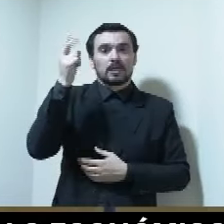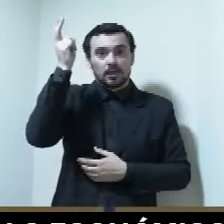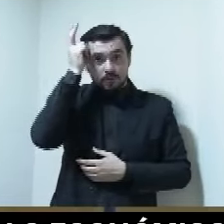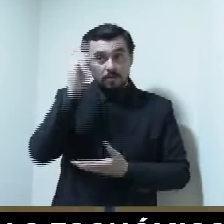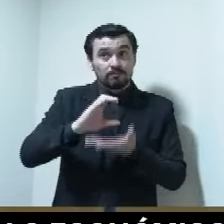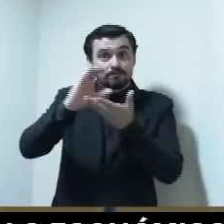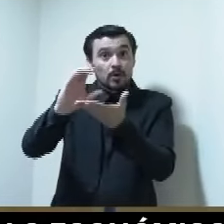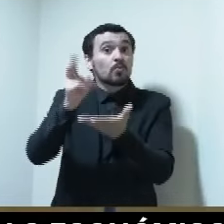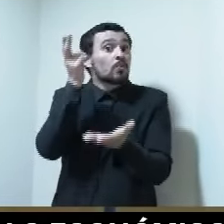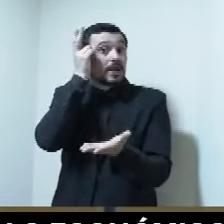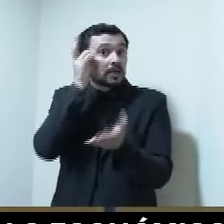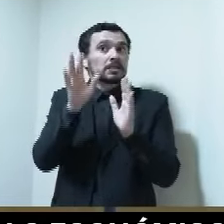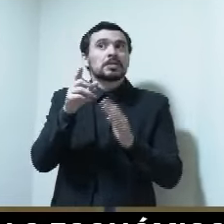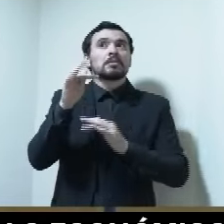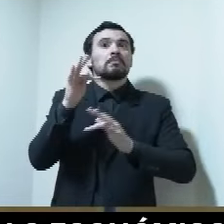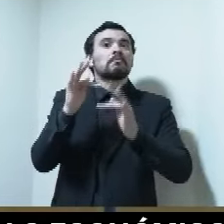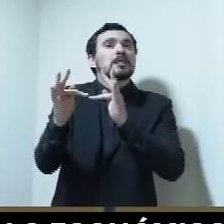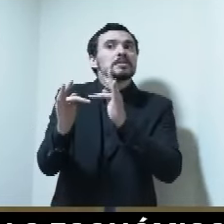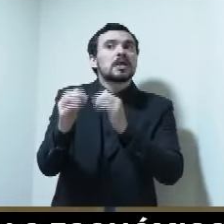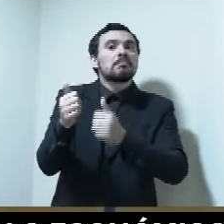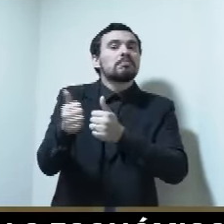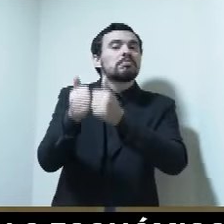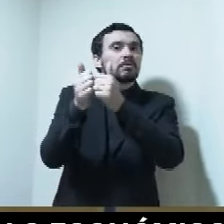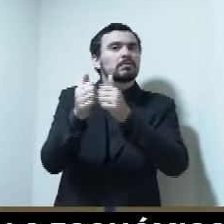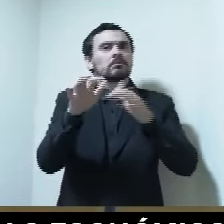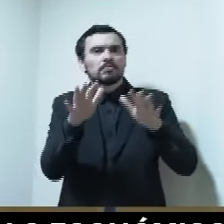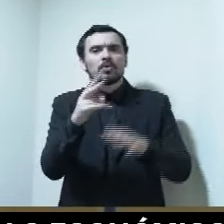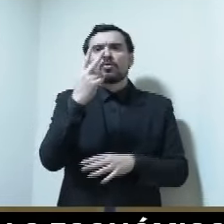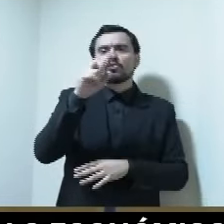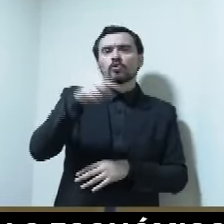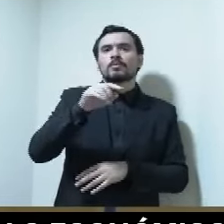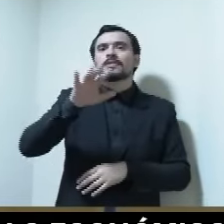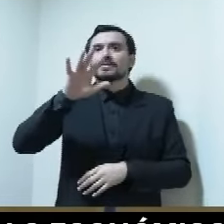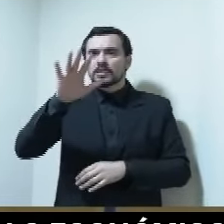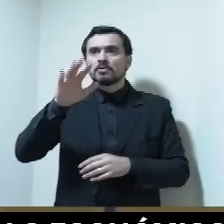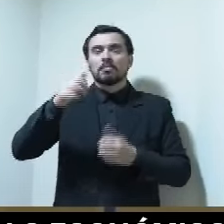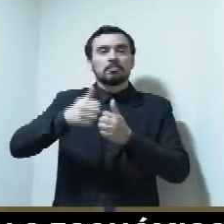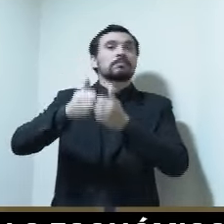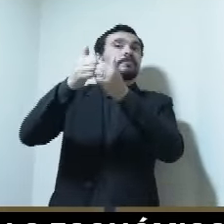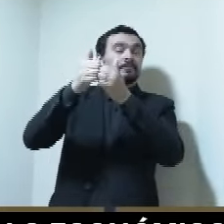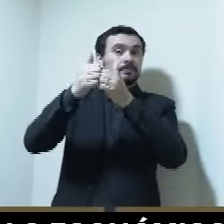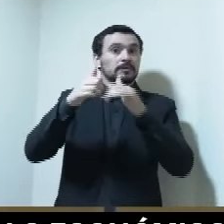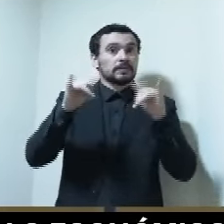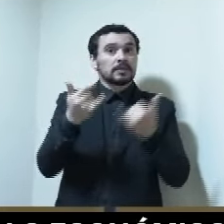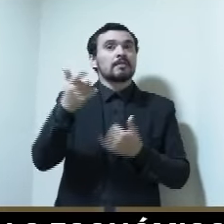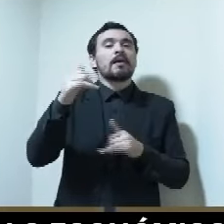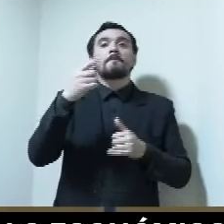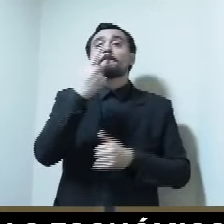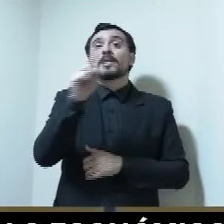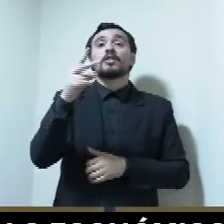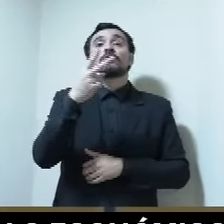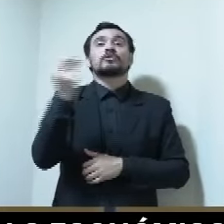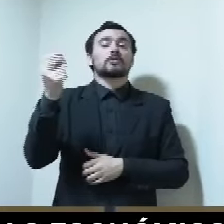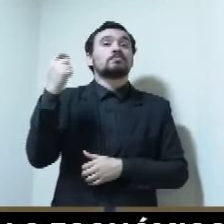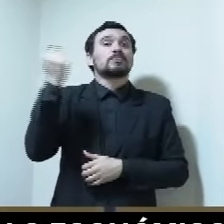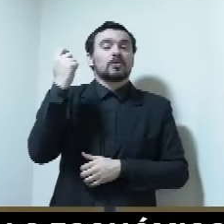condiciones financieras muy favorables. La demanda superó en 2,5 veces el monto adjudicado, alcanzando 1.200